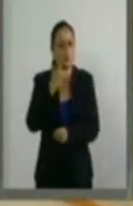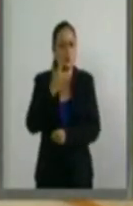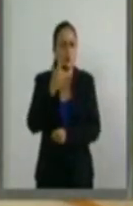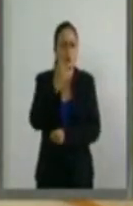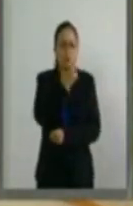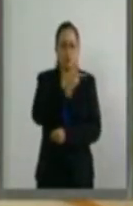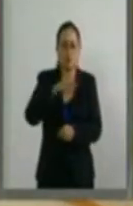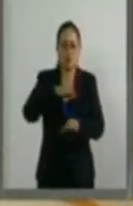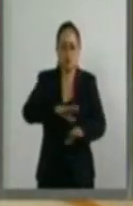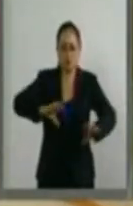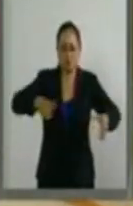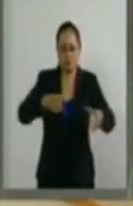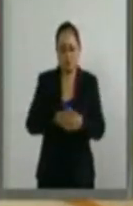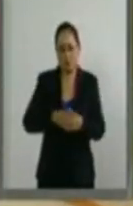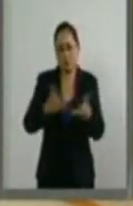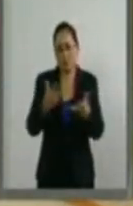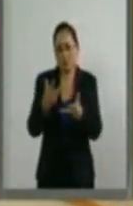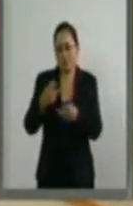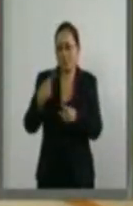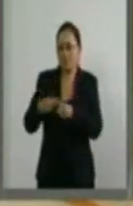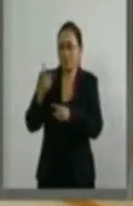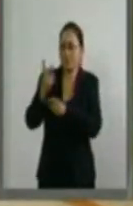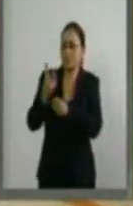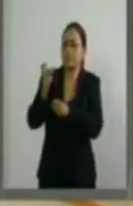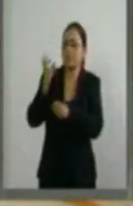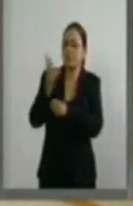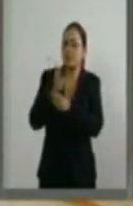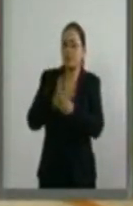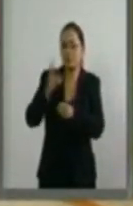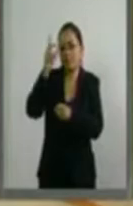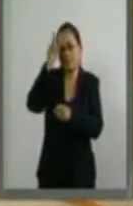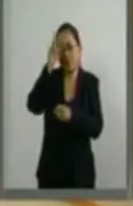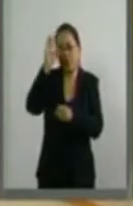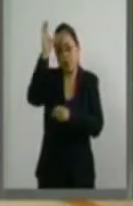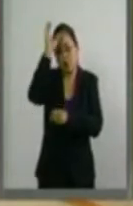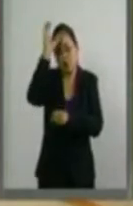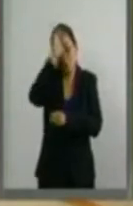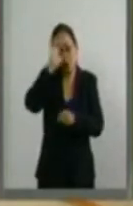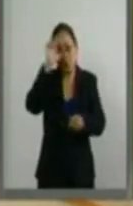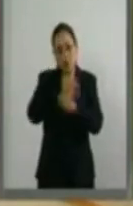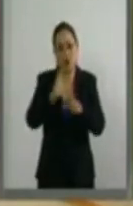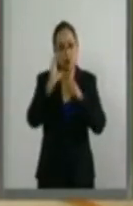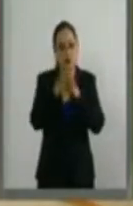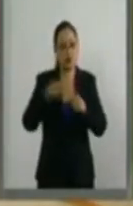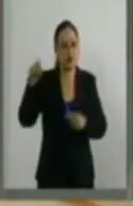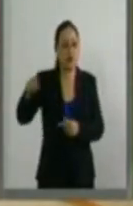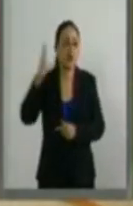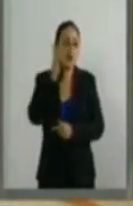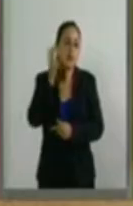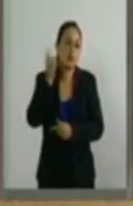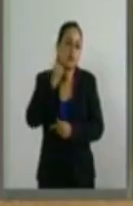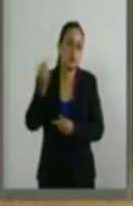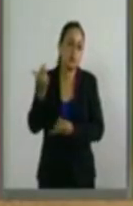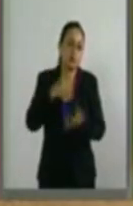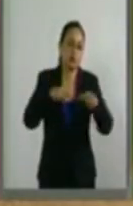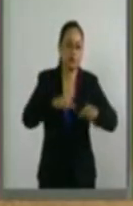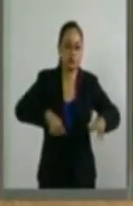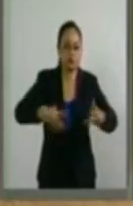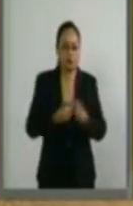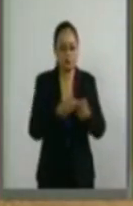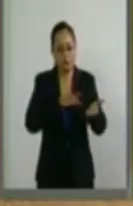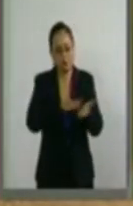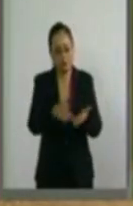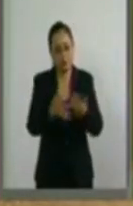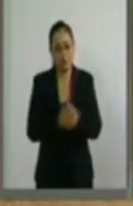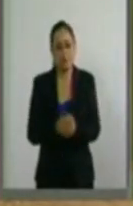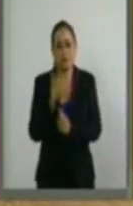Consejo Redactor que invitó la Comisión de Cultura y Cinematografía de la Cámara de Diputados.